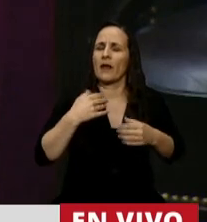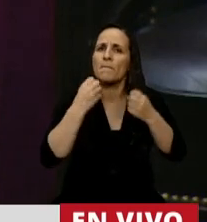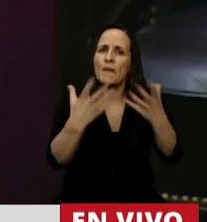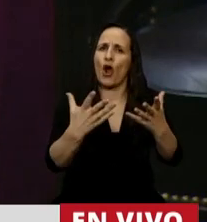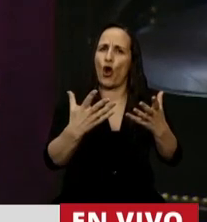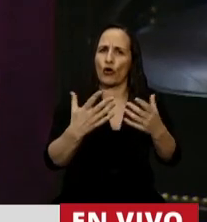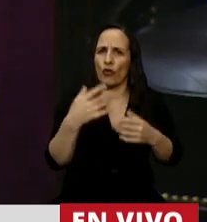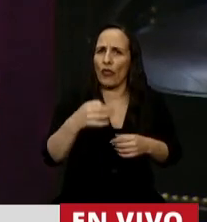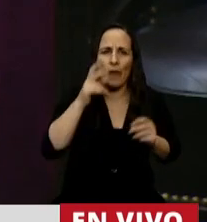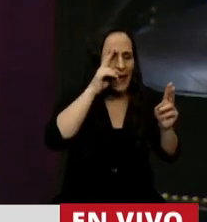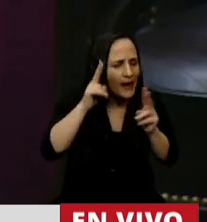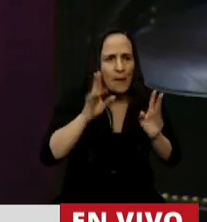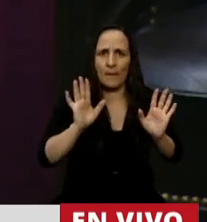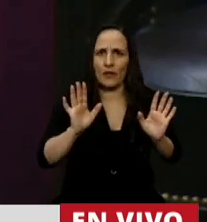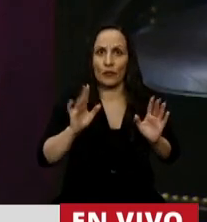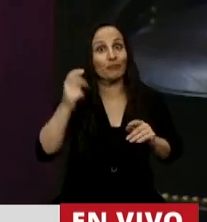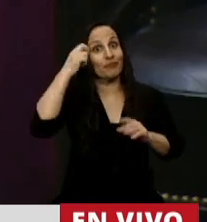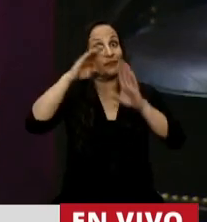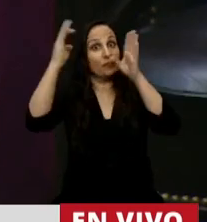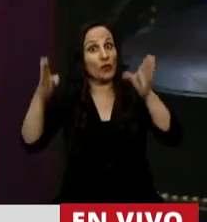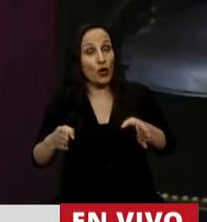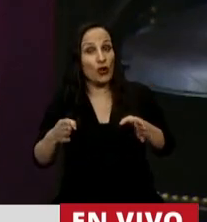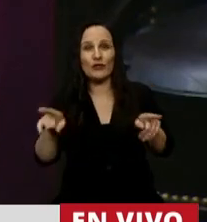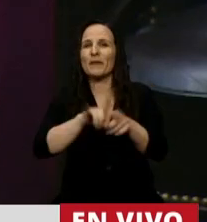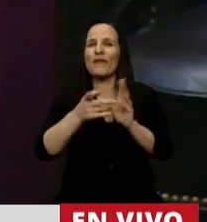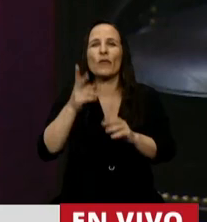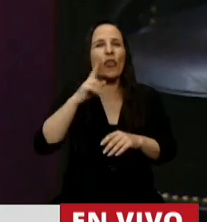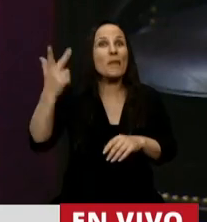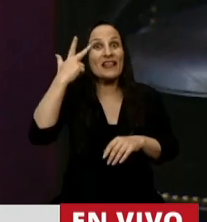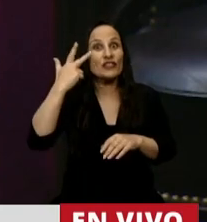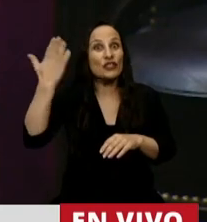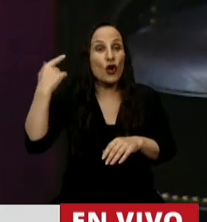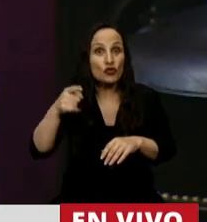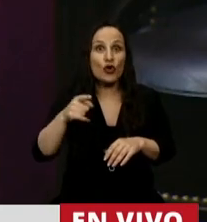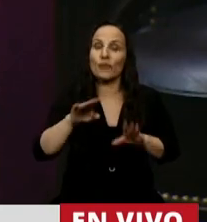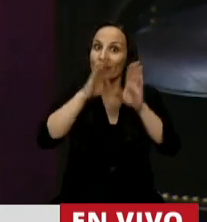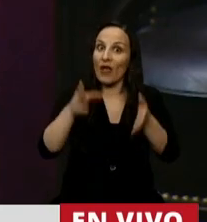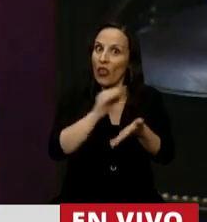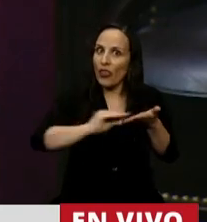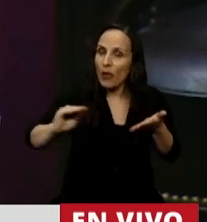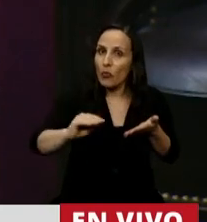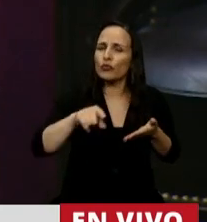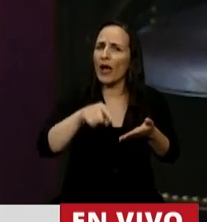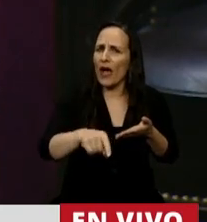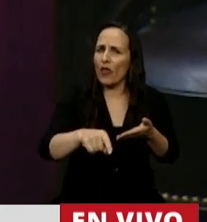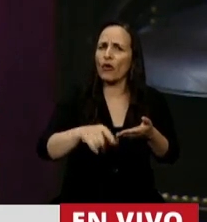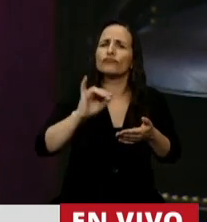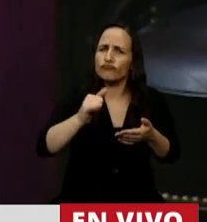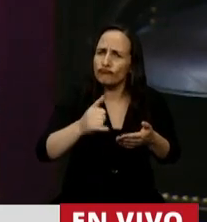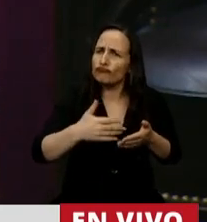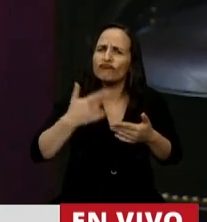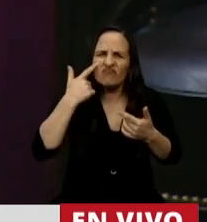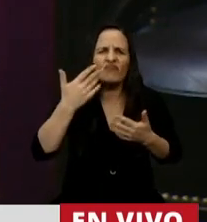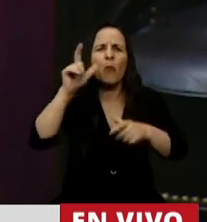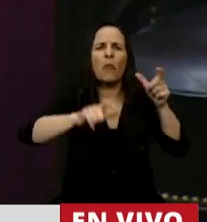respeto. El Congreso, como en el 2018, la Cámara de Diputados abrió sus puertas para escuchar todas